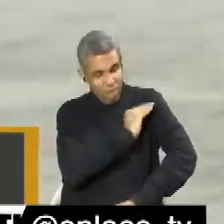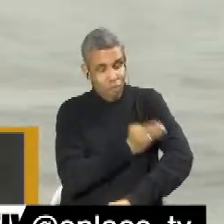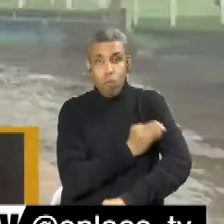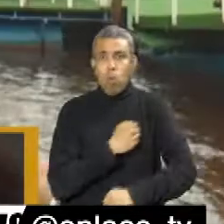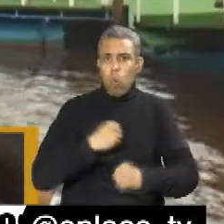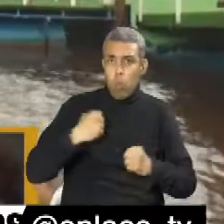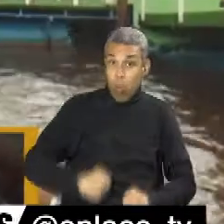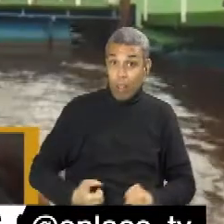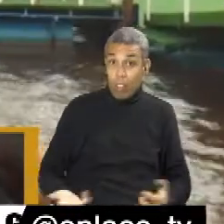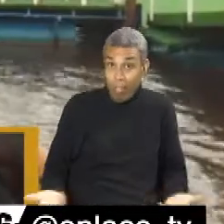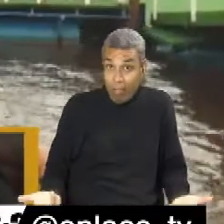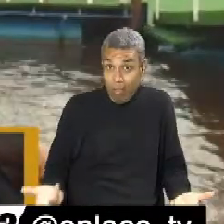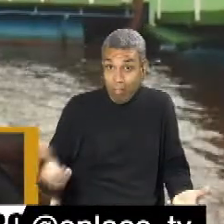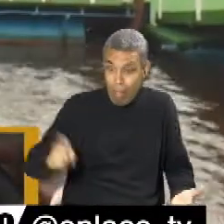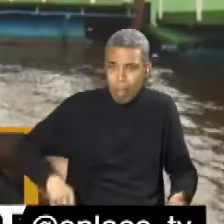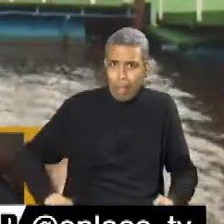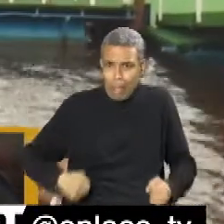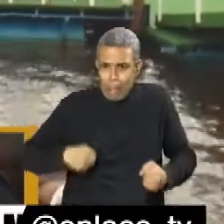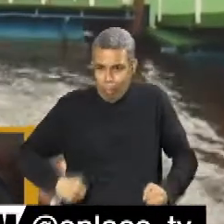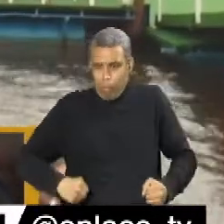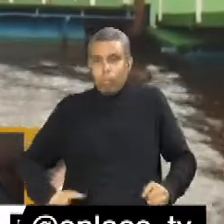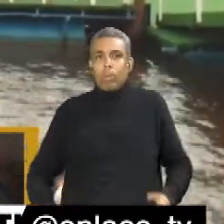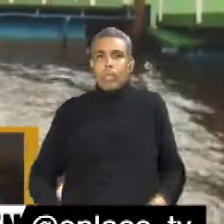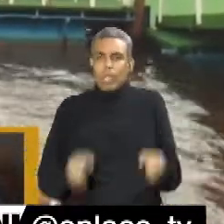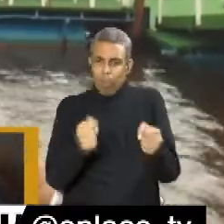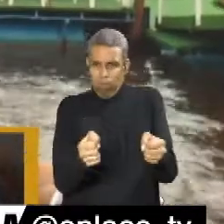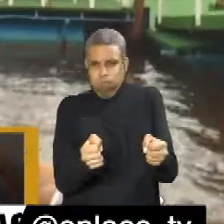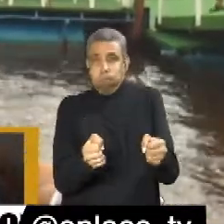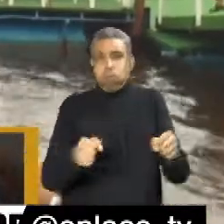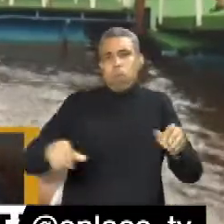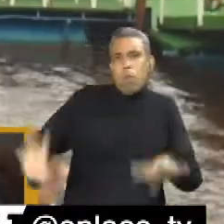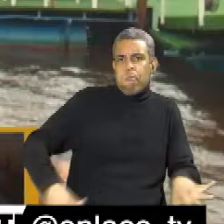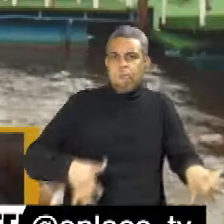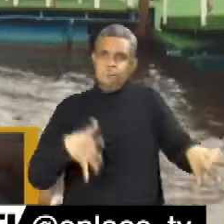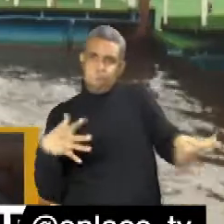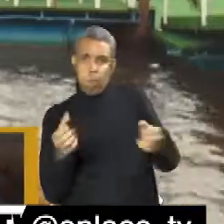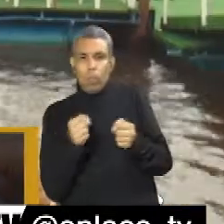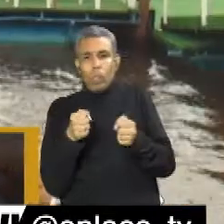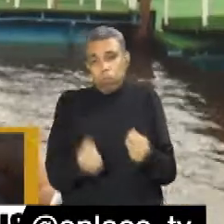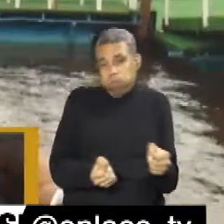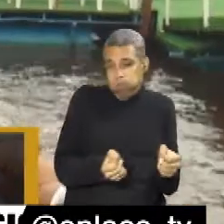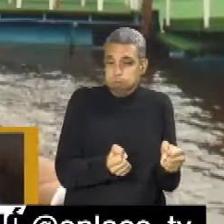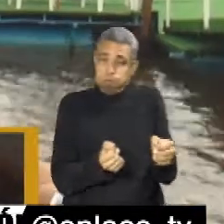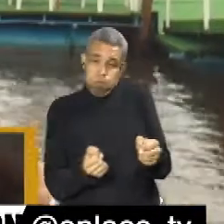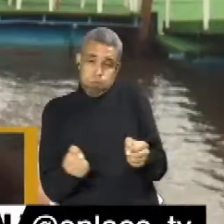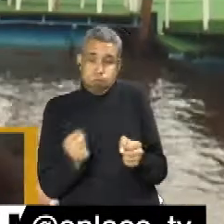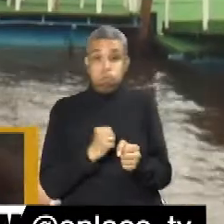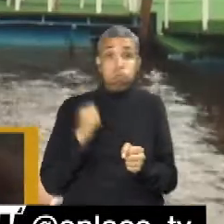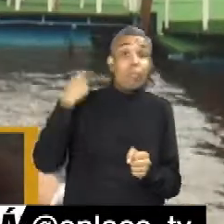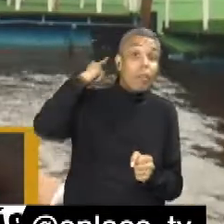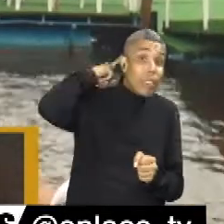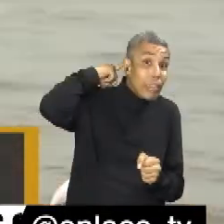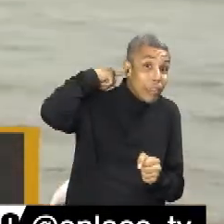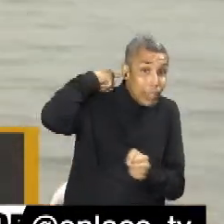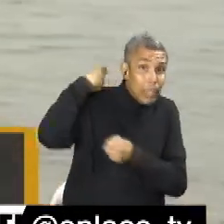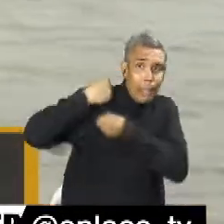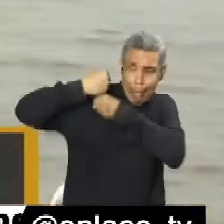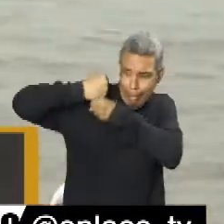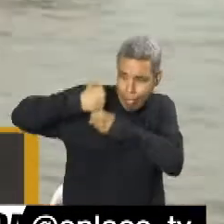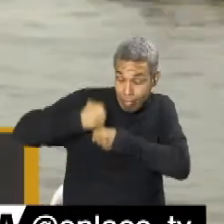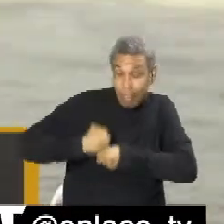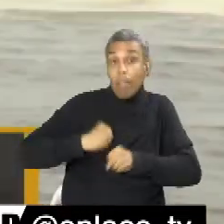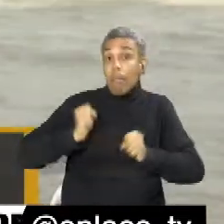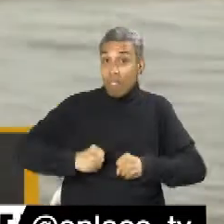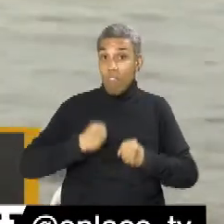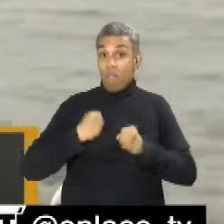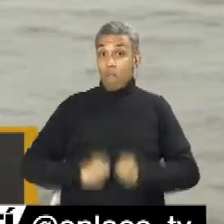siempre muy fuerte para que el oleaje no lo golpee, y también la columna tiene que ir fuerte también. Algunos la